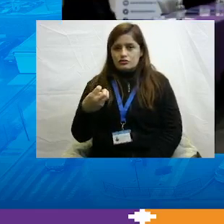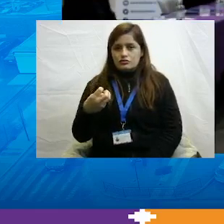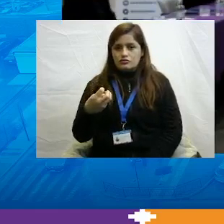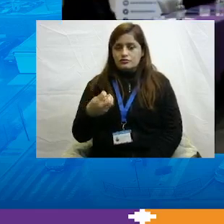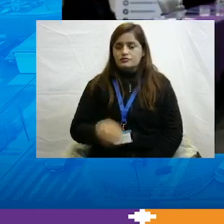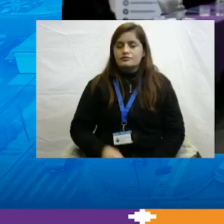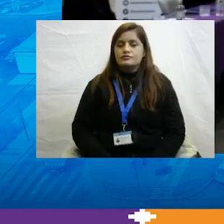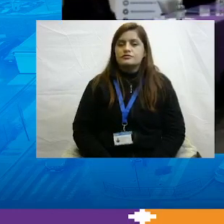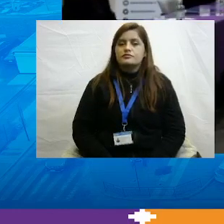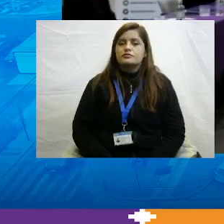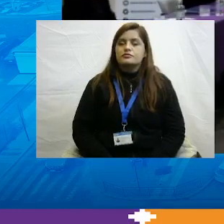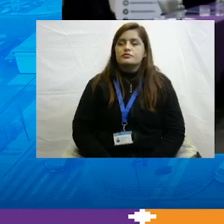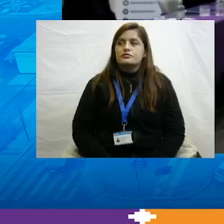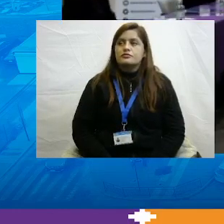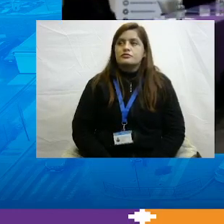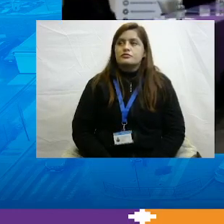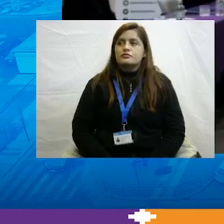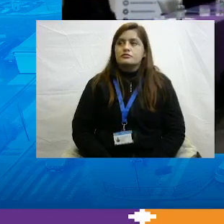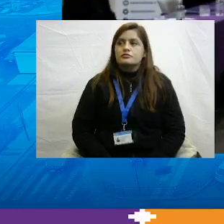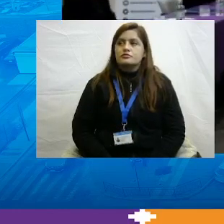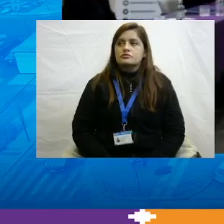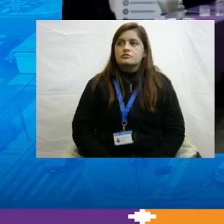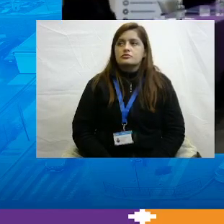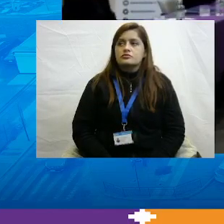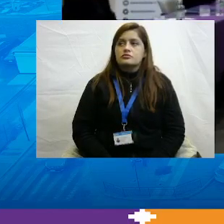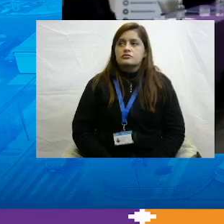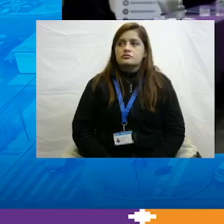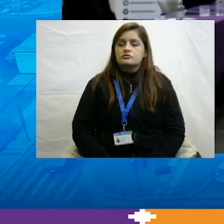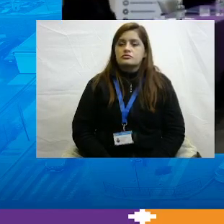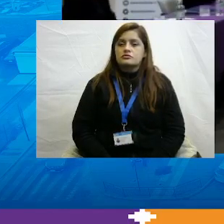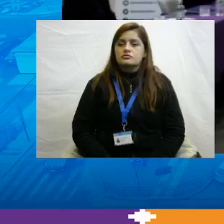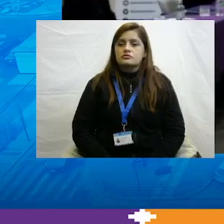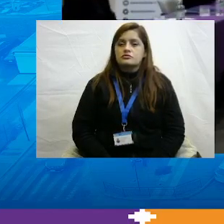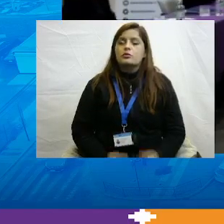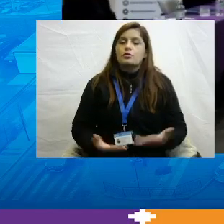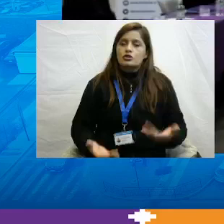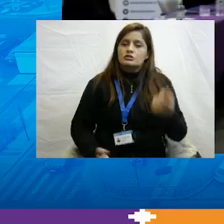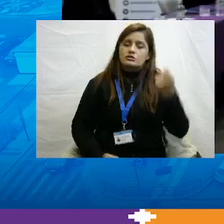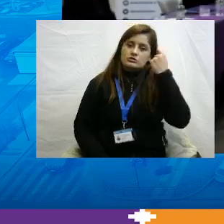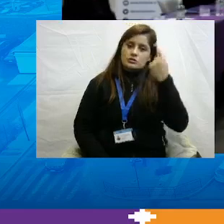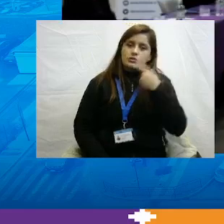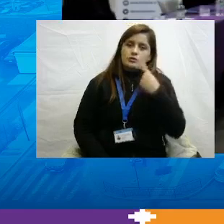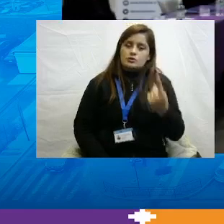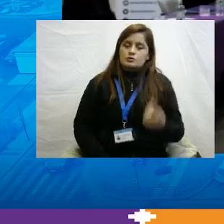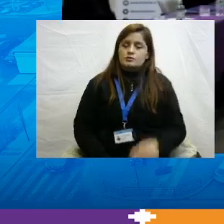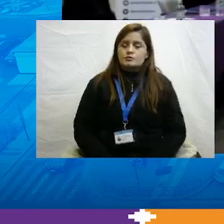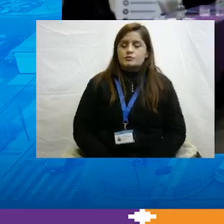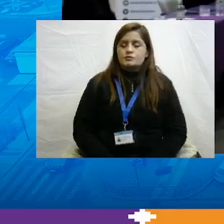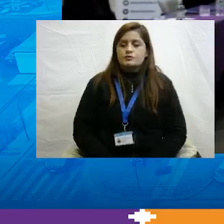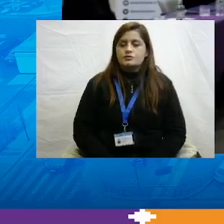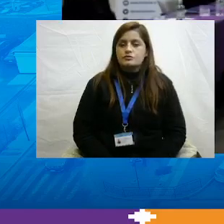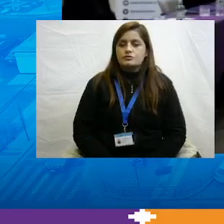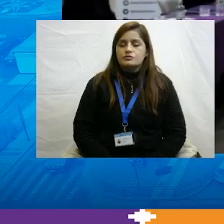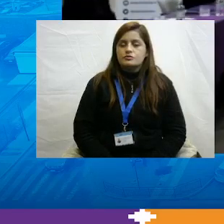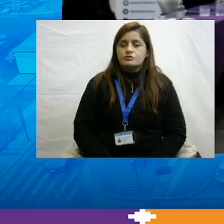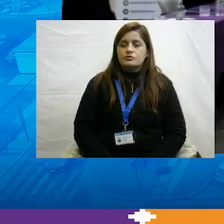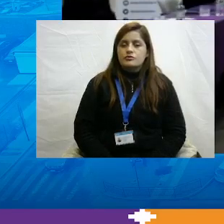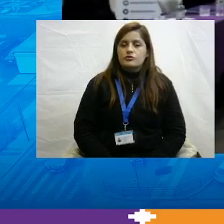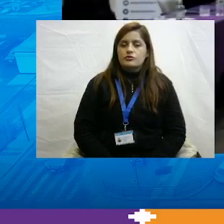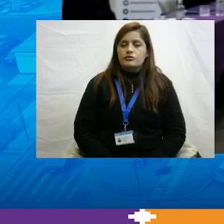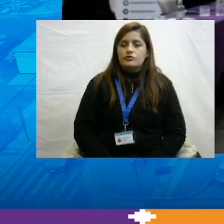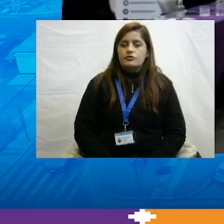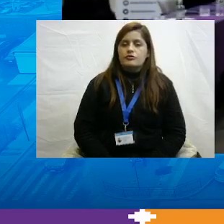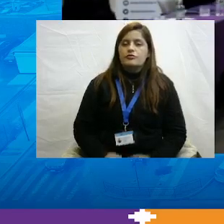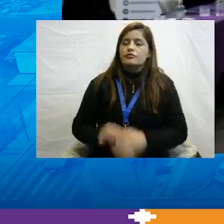era lo que había ofrecido primitivamente el tribunal. Por eso entiendo la pregunta. Sí. Gracias por su